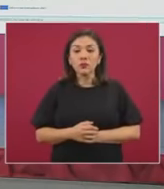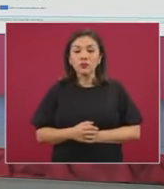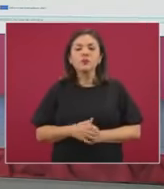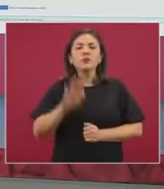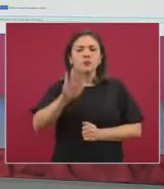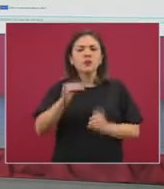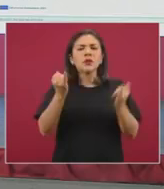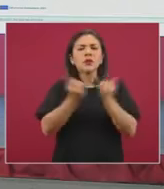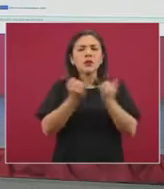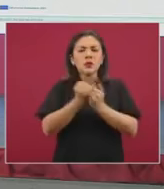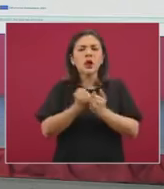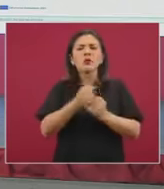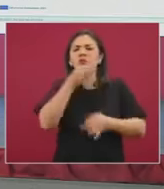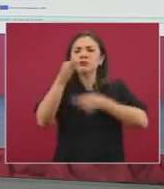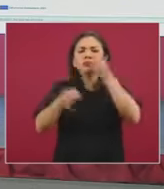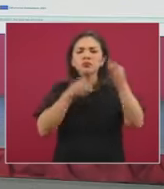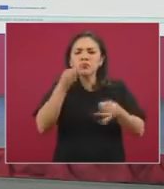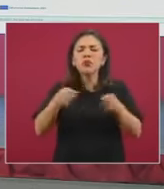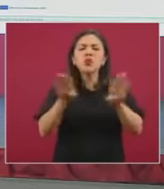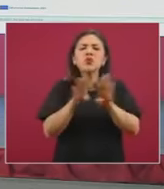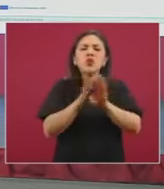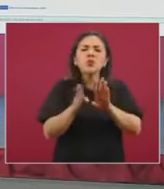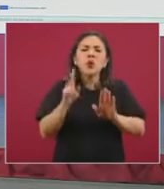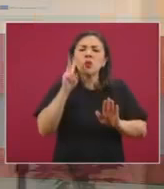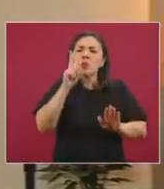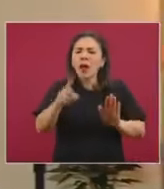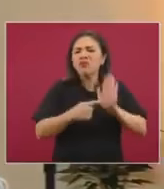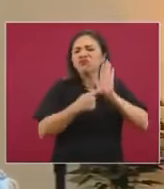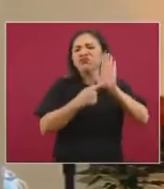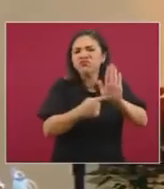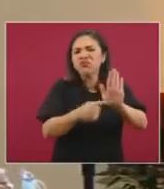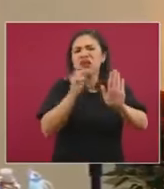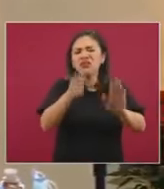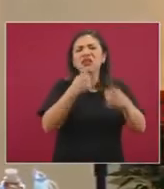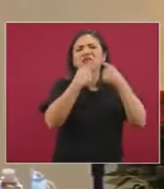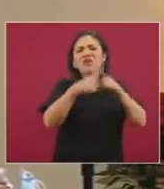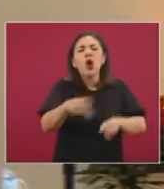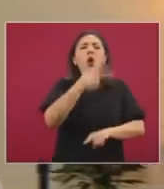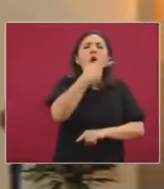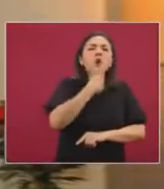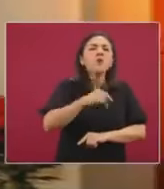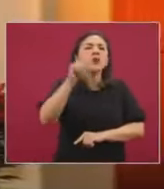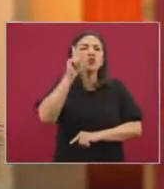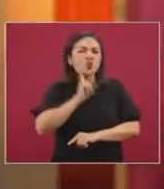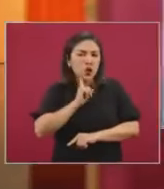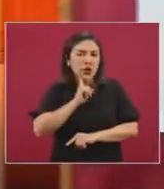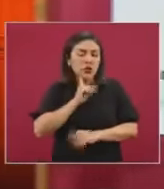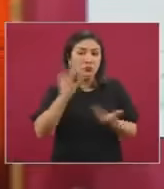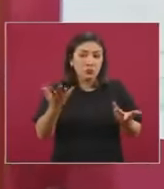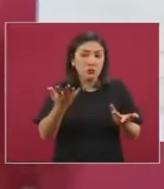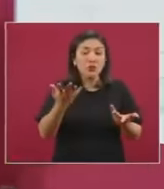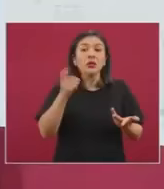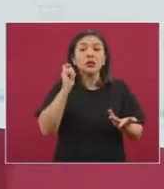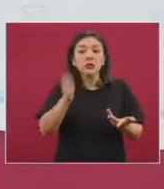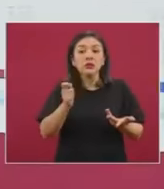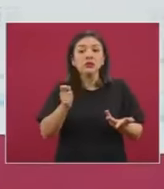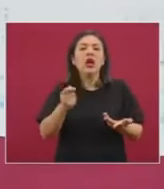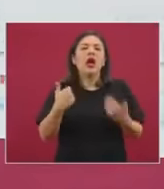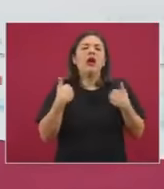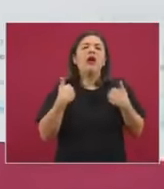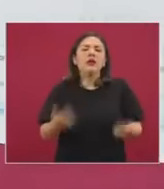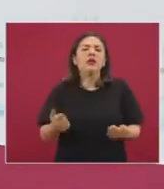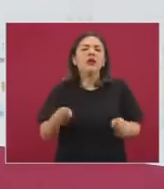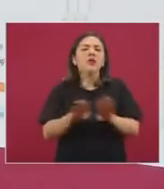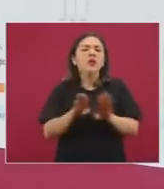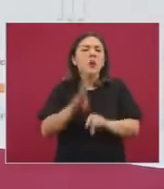También presentamos en el boletín cómo se presenta este exceso de mortalidad diferenciado por hombres y mujeres, en donde claramente, como